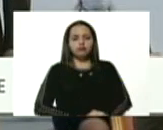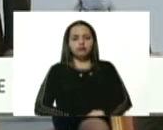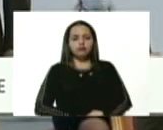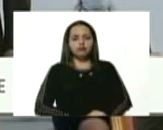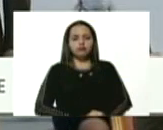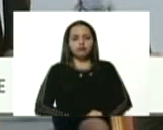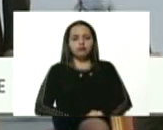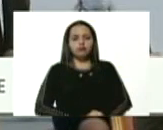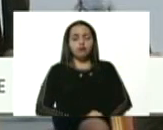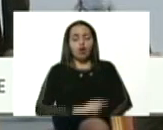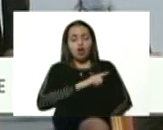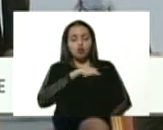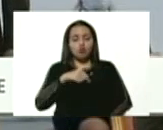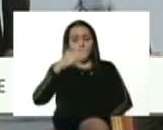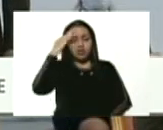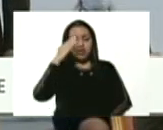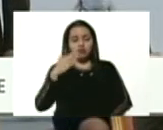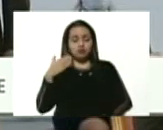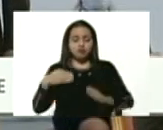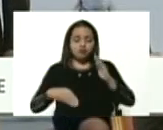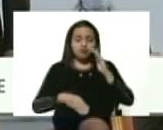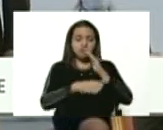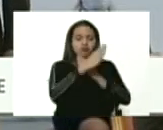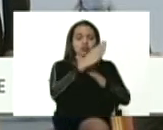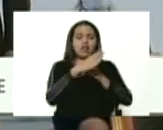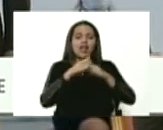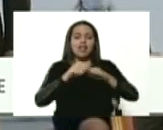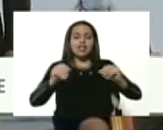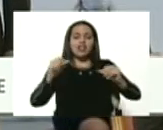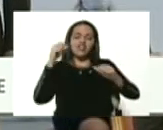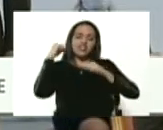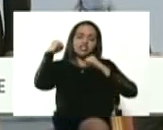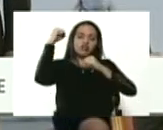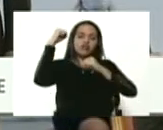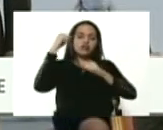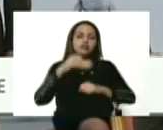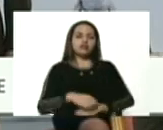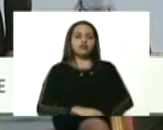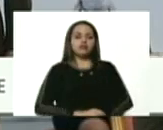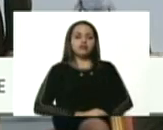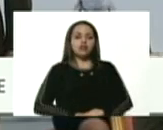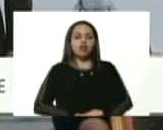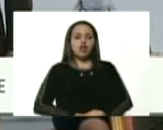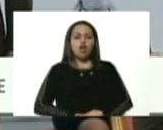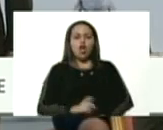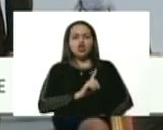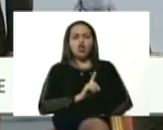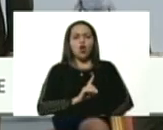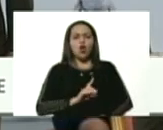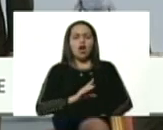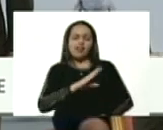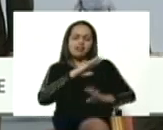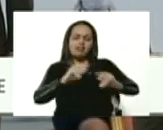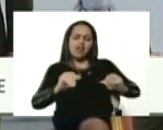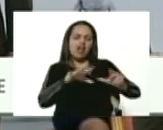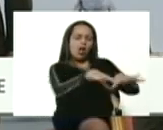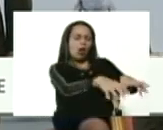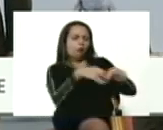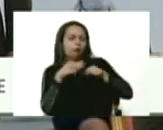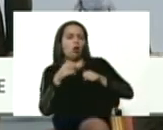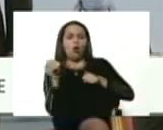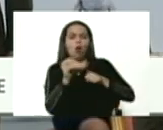Nuestro ejército salió de nuestras tierras victorioso, no a conquistar, no a